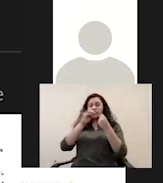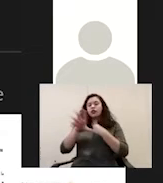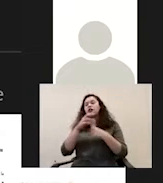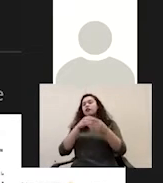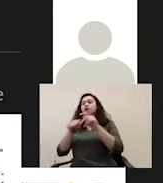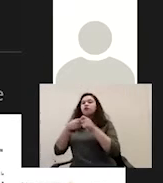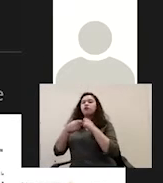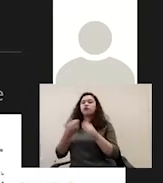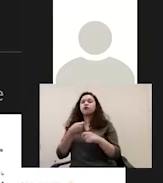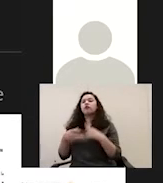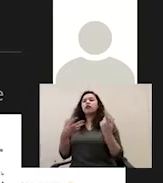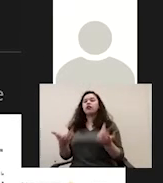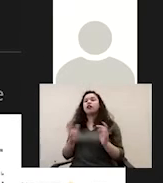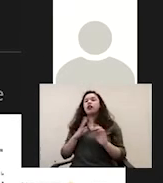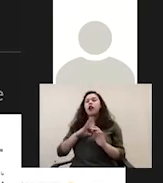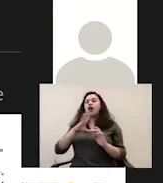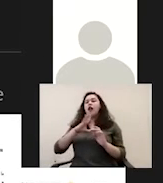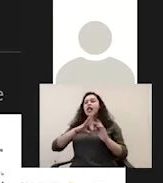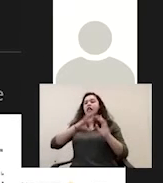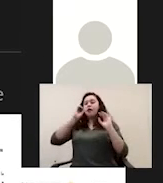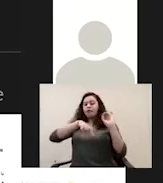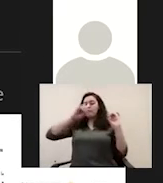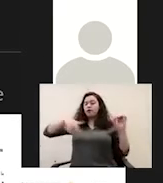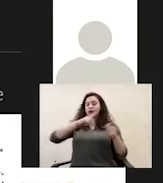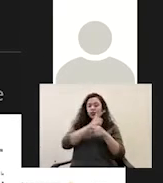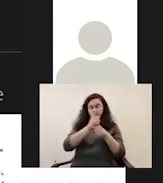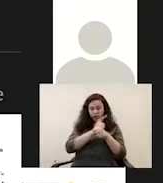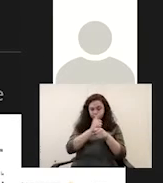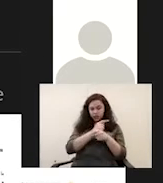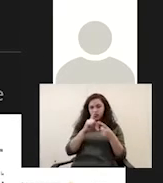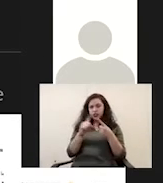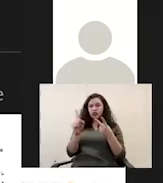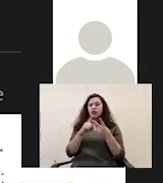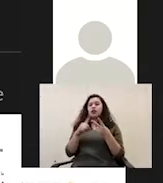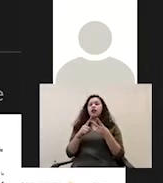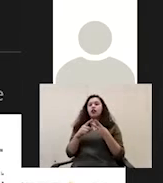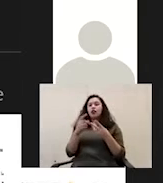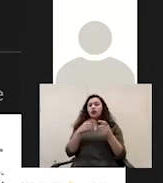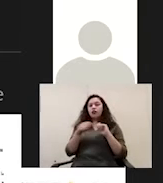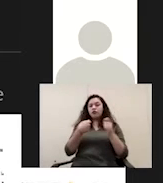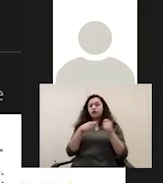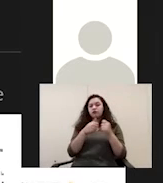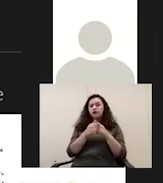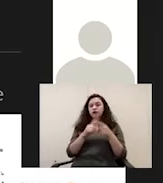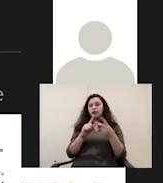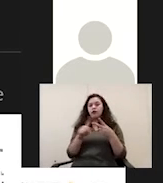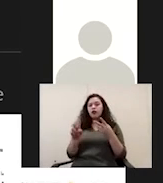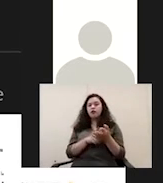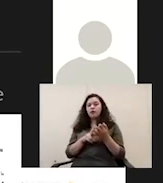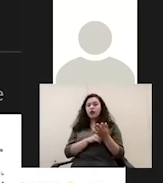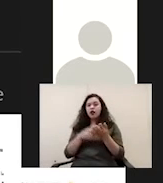Incluso ya hay depósitos que tienen color gris en ocasiones para la inorgánica, verde para la